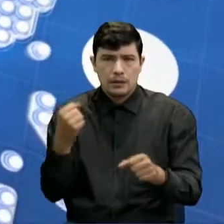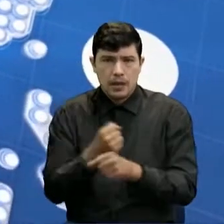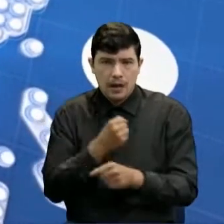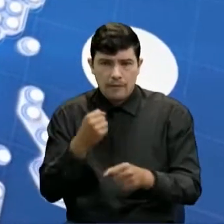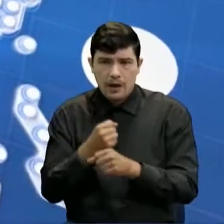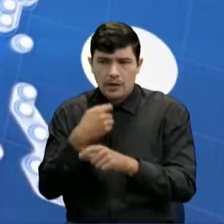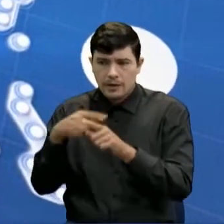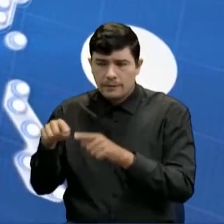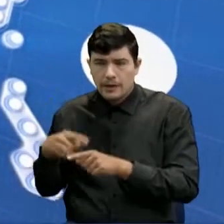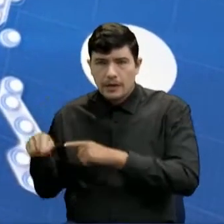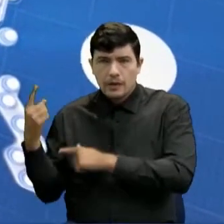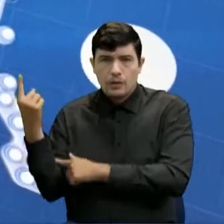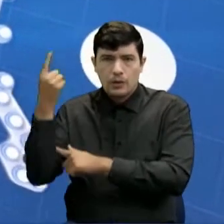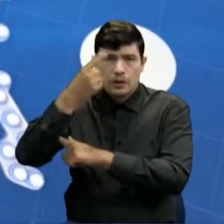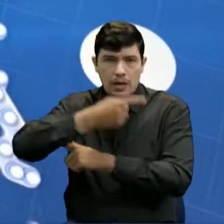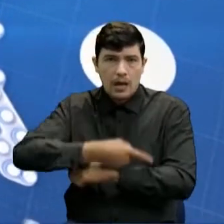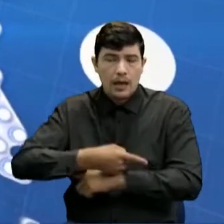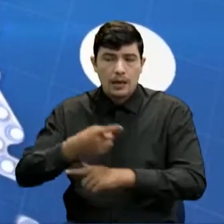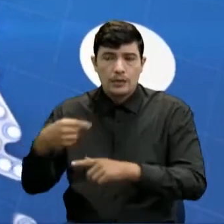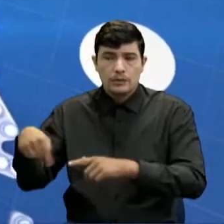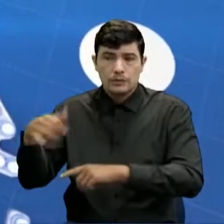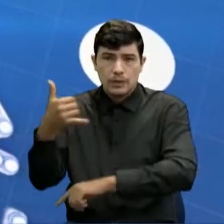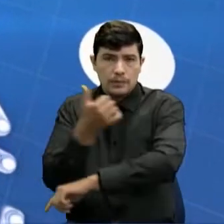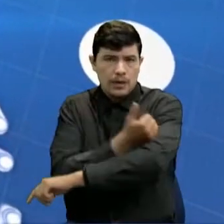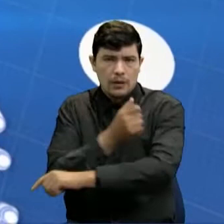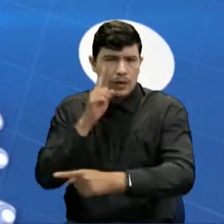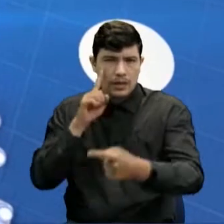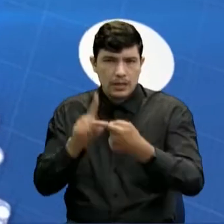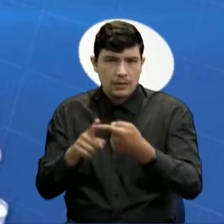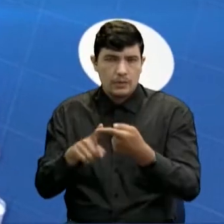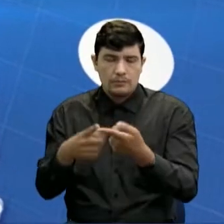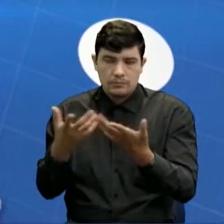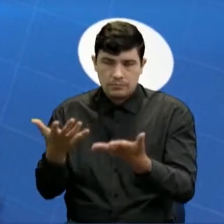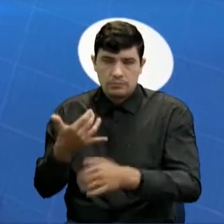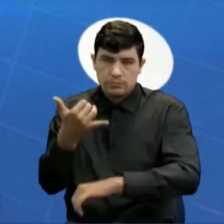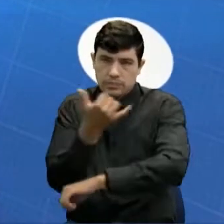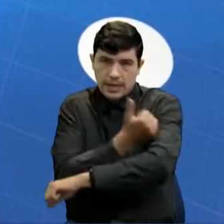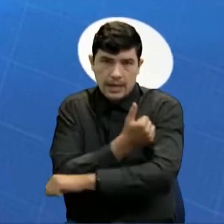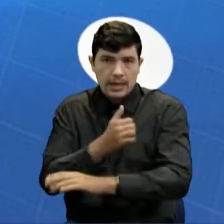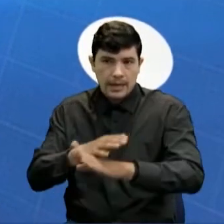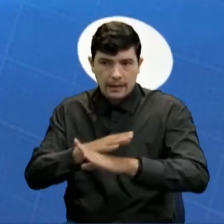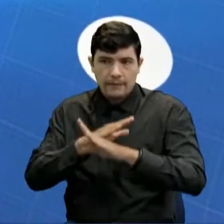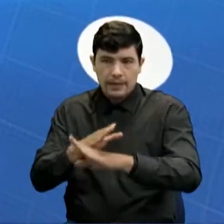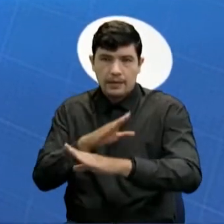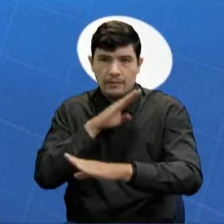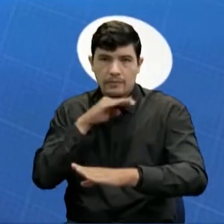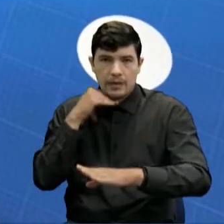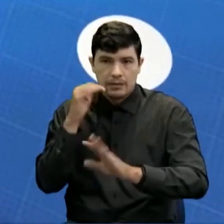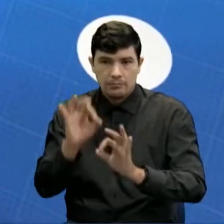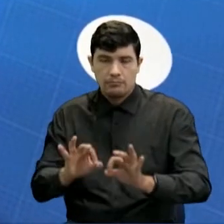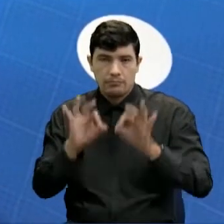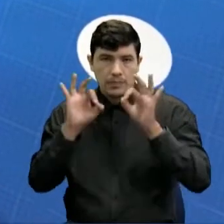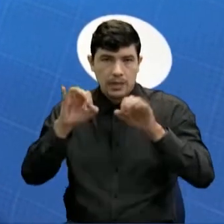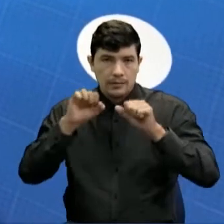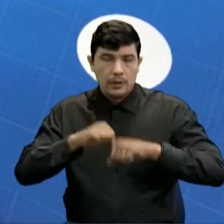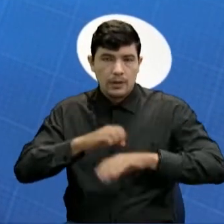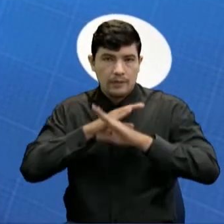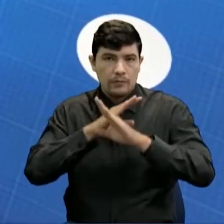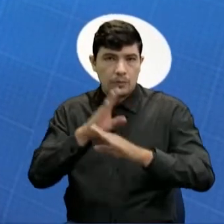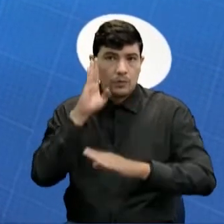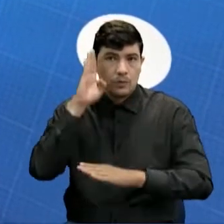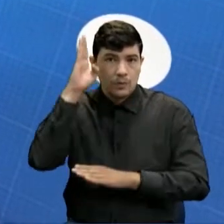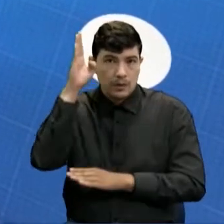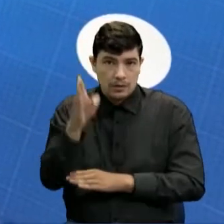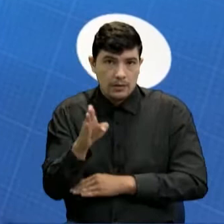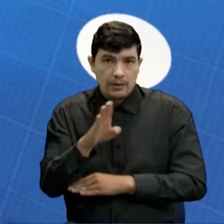vacunación con el fin de inmunizar a los niños, adolescentes y adultos con las vacunas del esquema de vacunación del Ministerio de